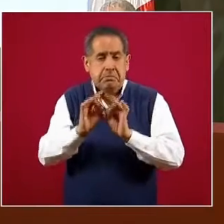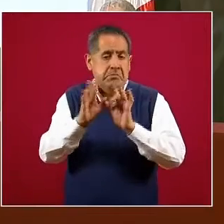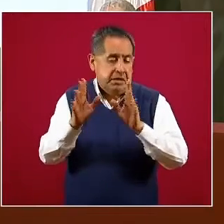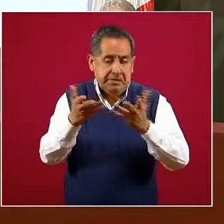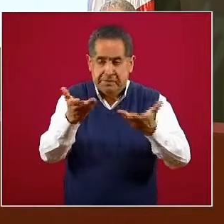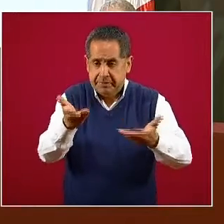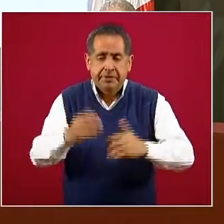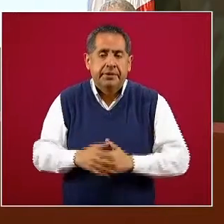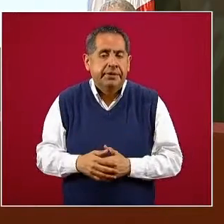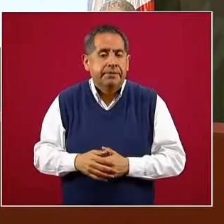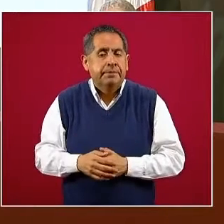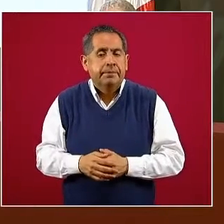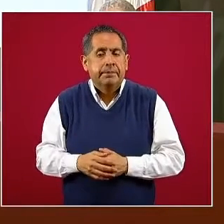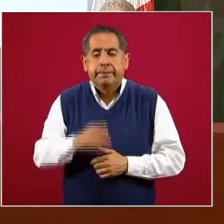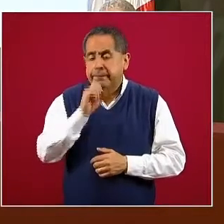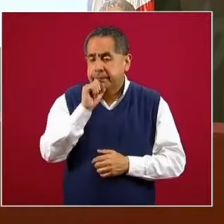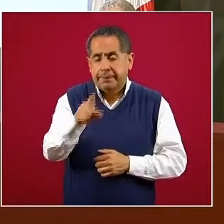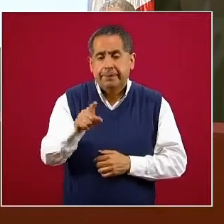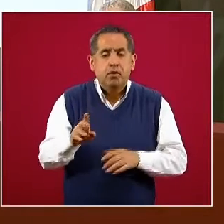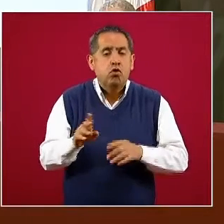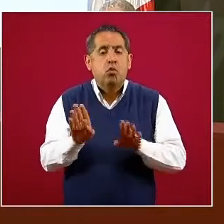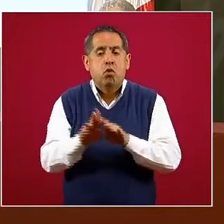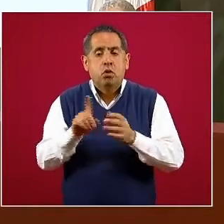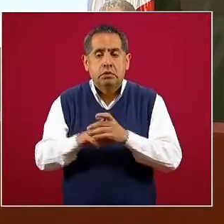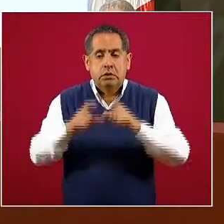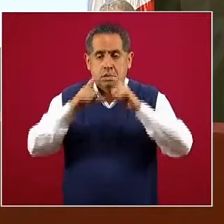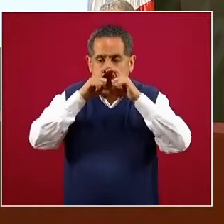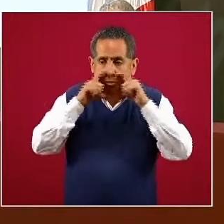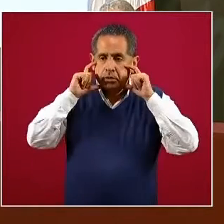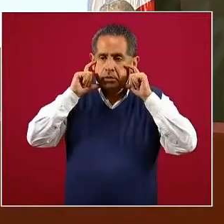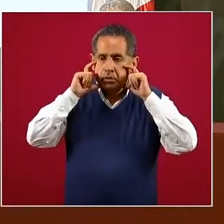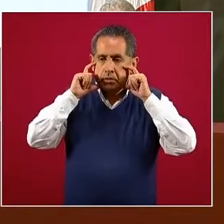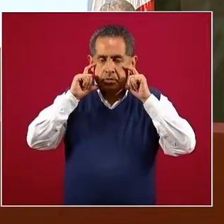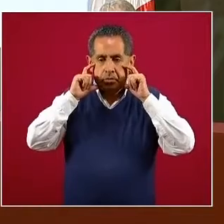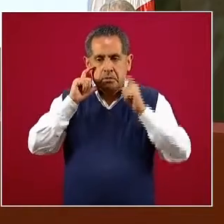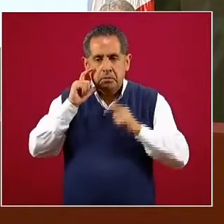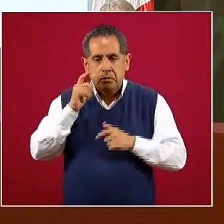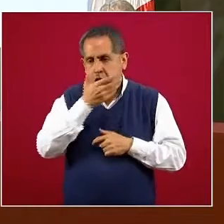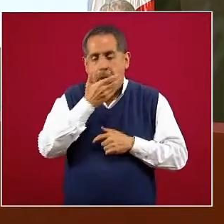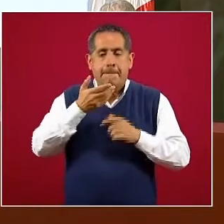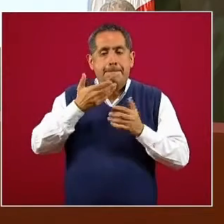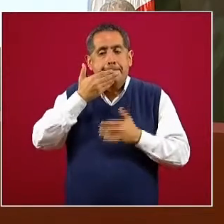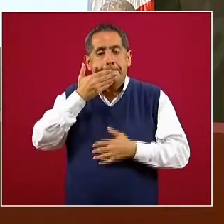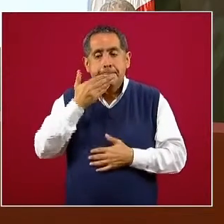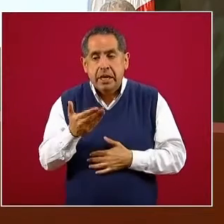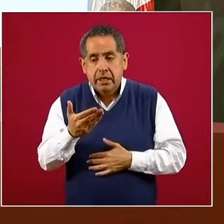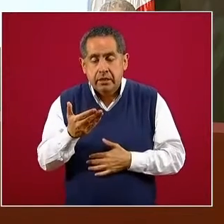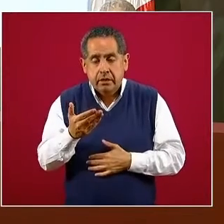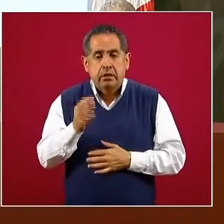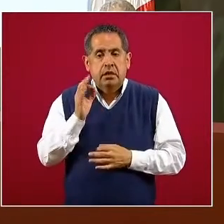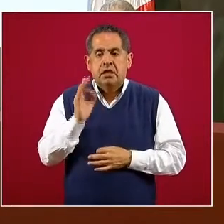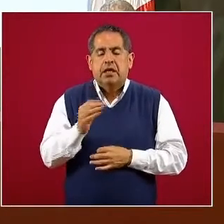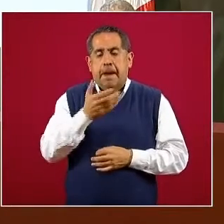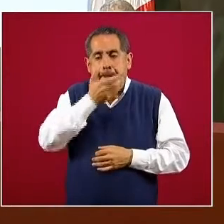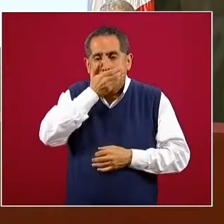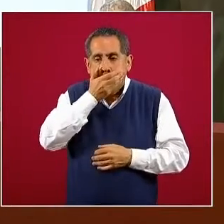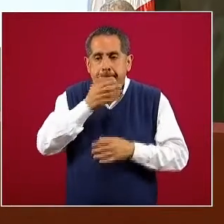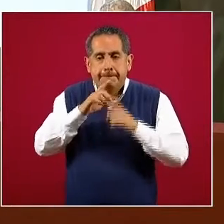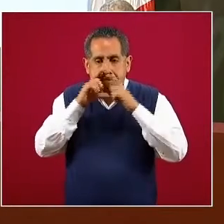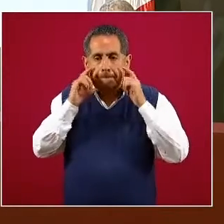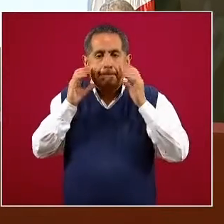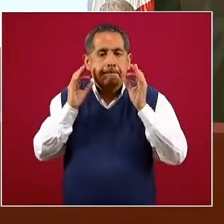la ocurrencia de hospitalizaciones. Estos 4 indicadores se evalúan con base en información objetiva que